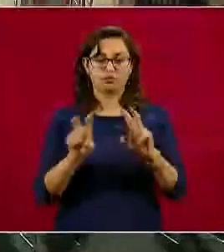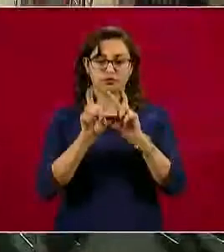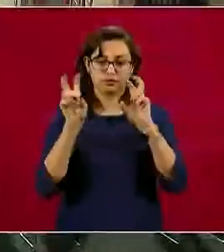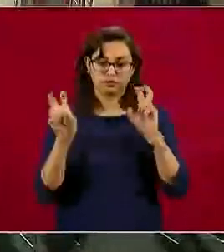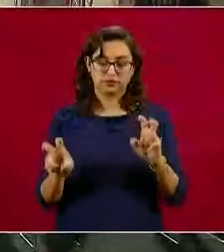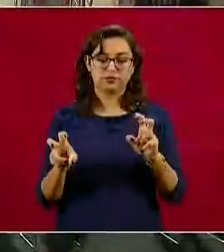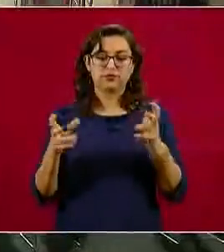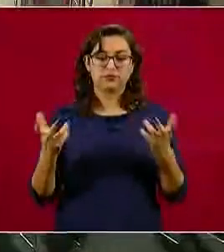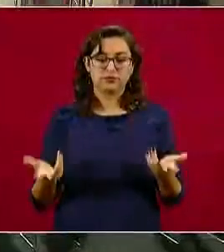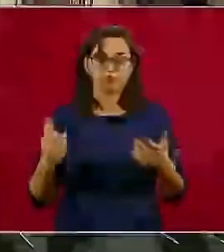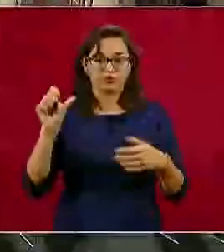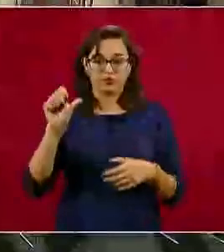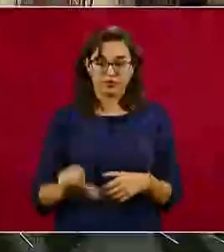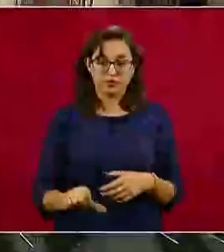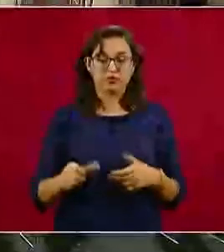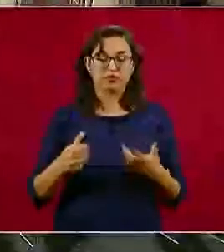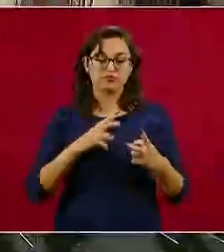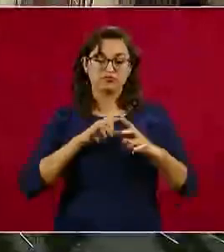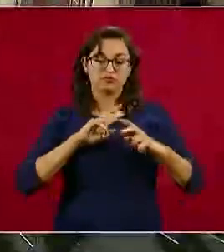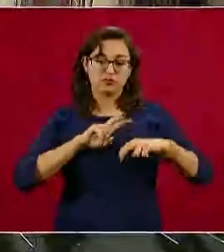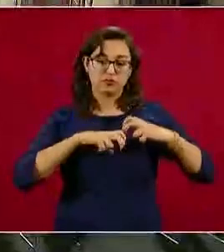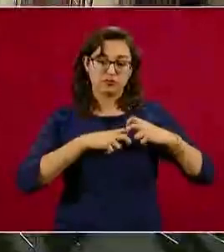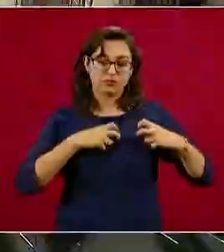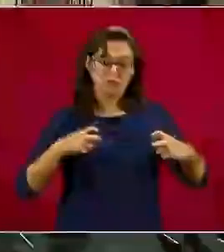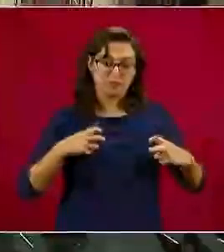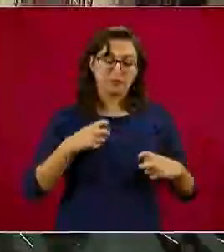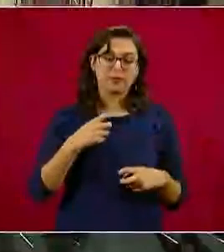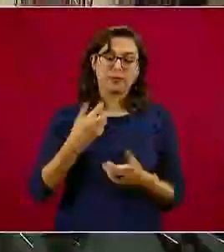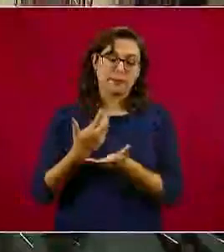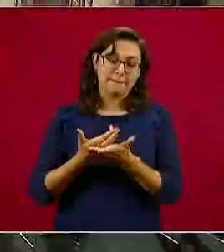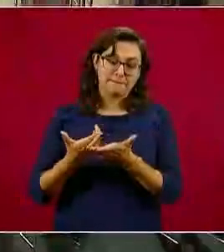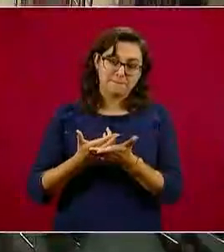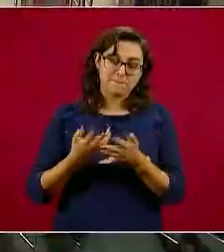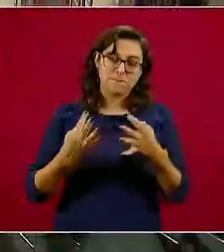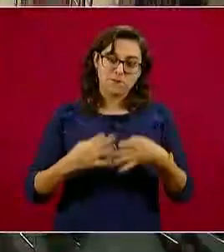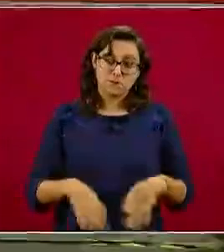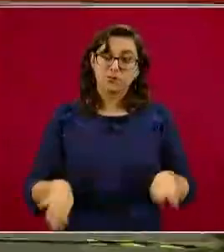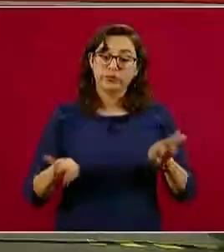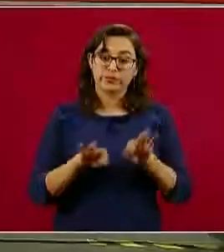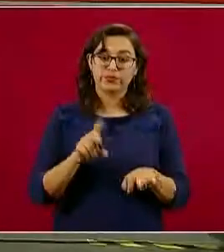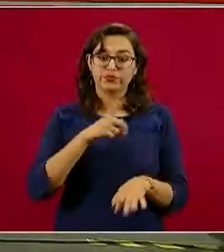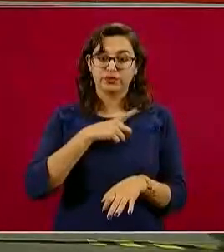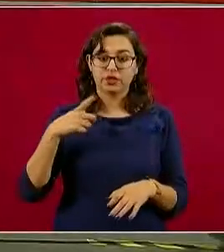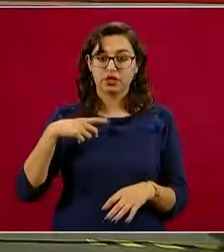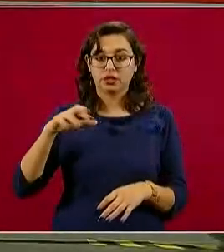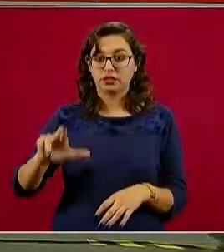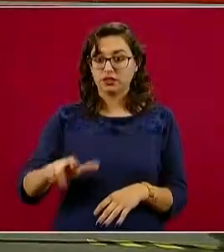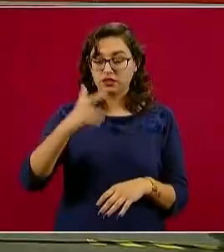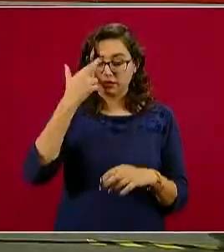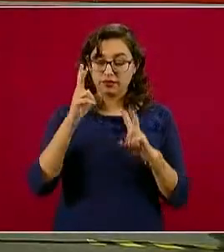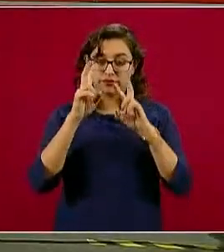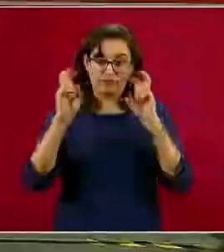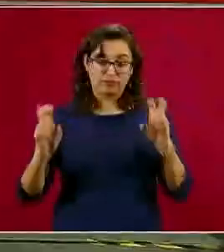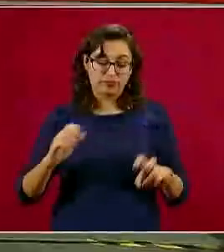usado colores alusivos, el moño rosa, pero recordar la importancia de la prevención del cáncer de mama. El